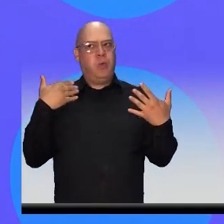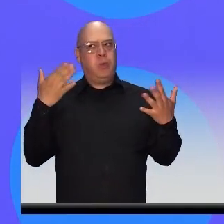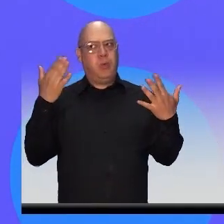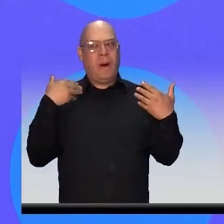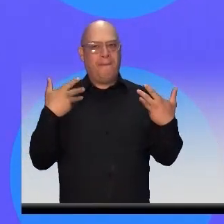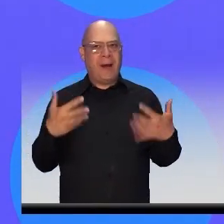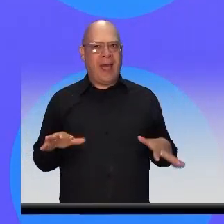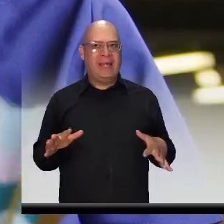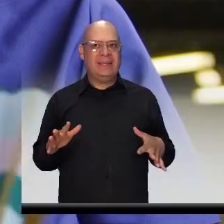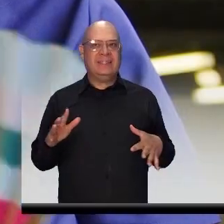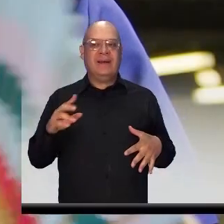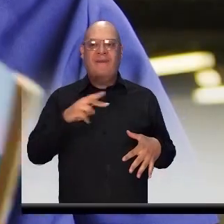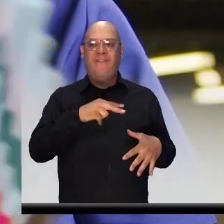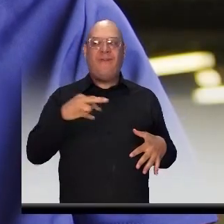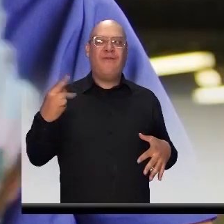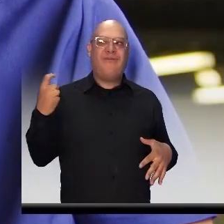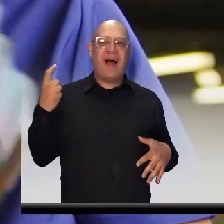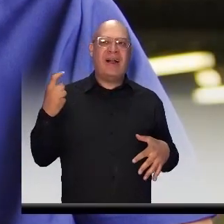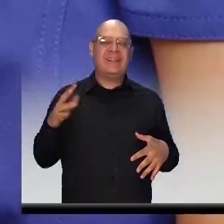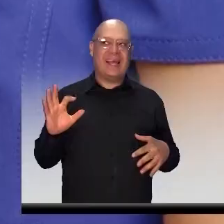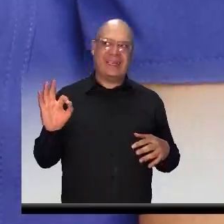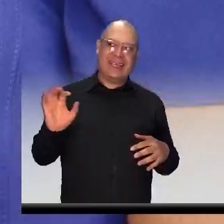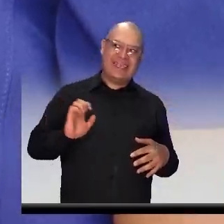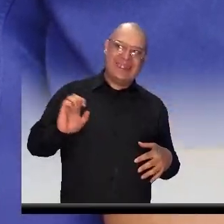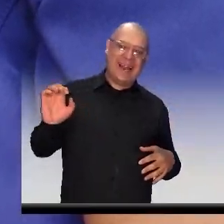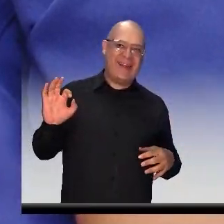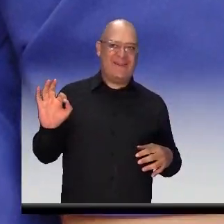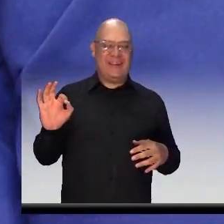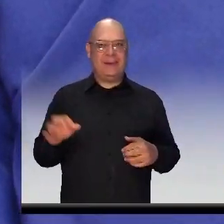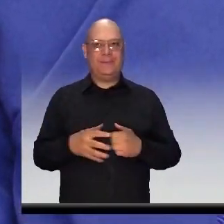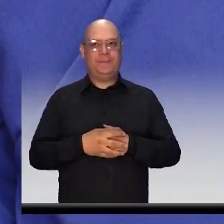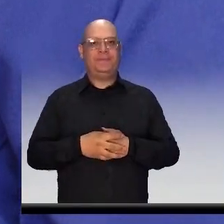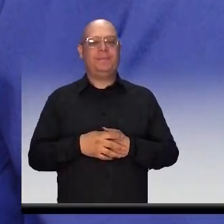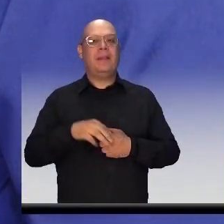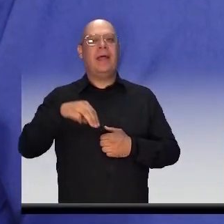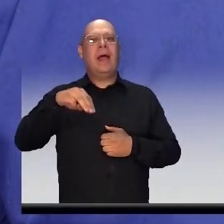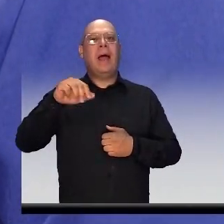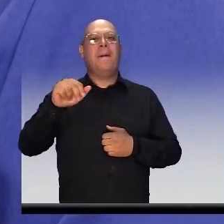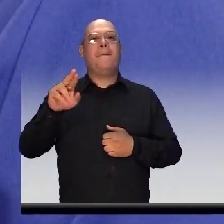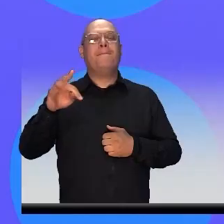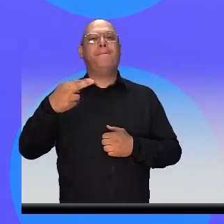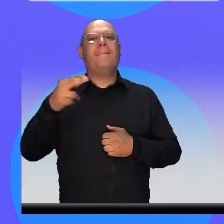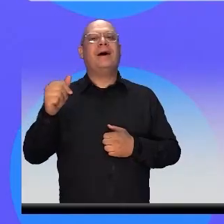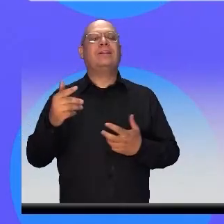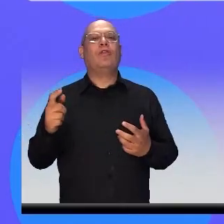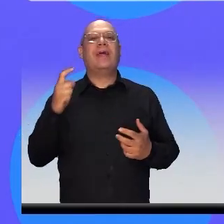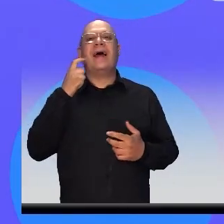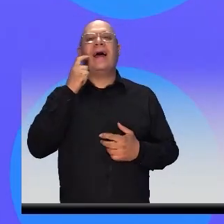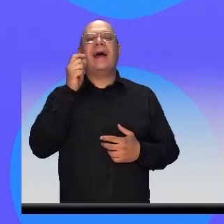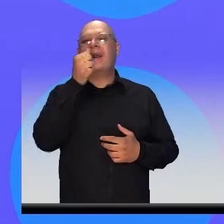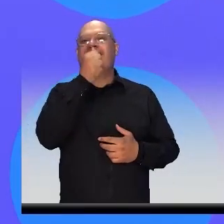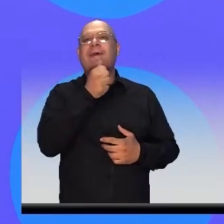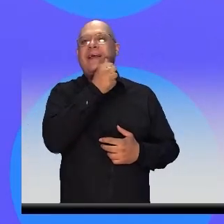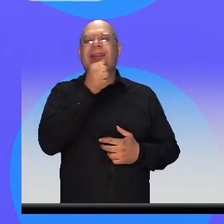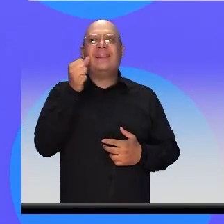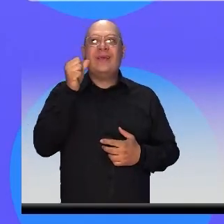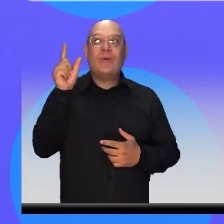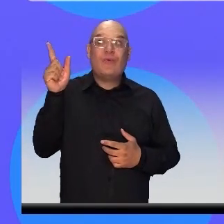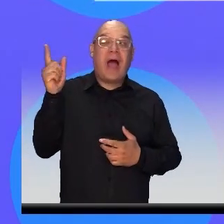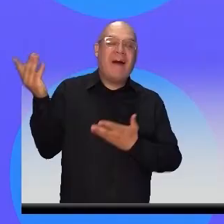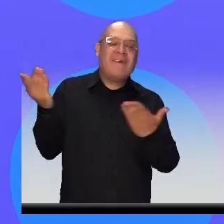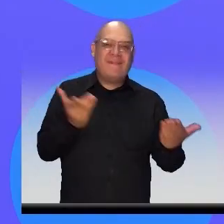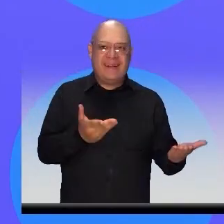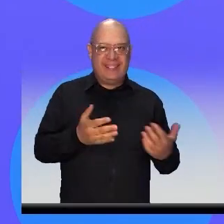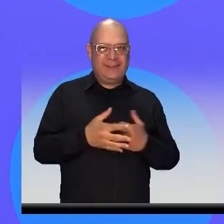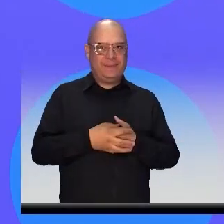sino la piscina. ¡Excelente! ¡Marta! ¡Desde el Retiro! ¡Marta, bienvenida! Marta,